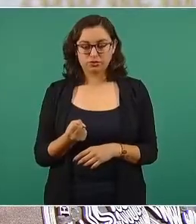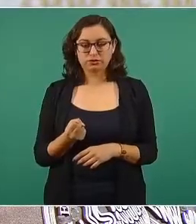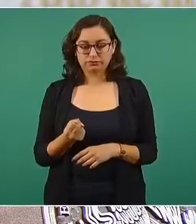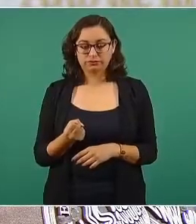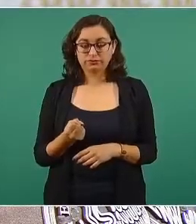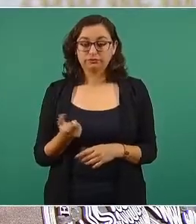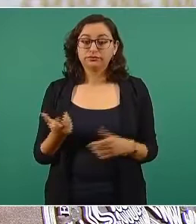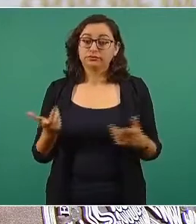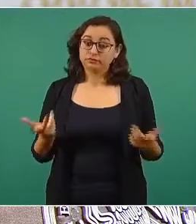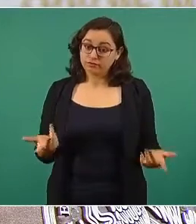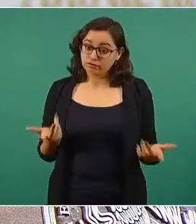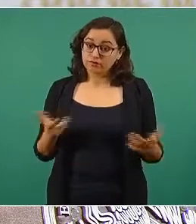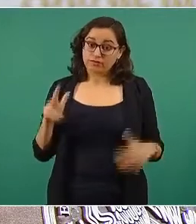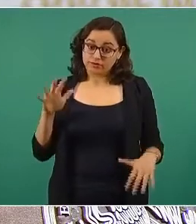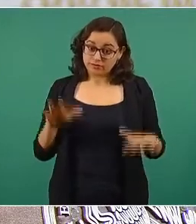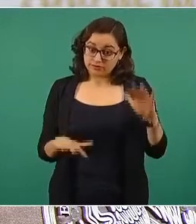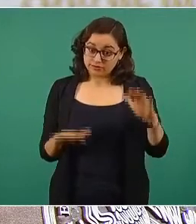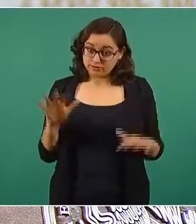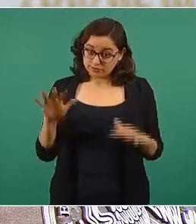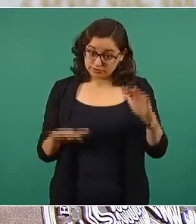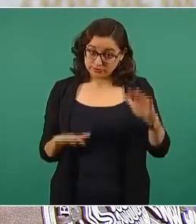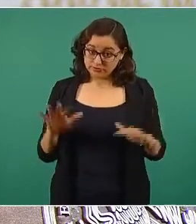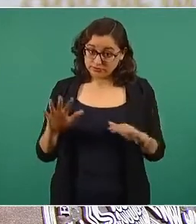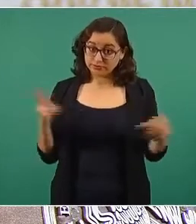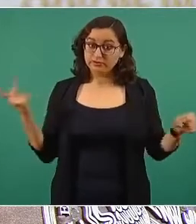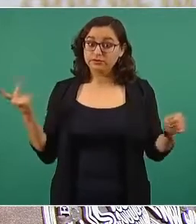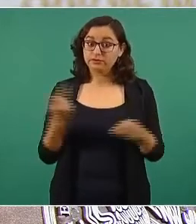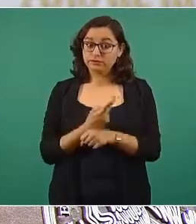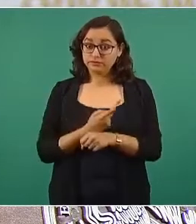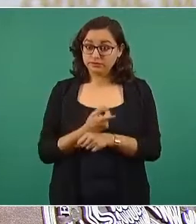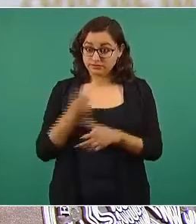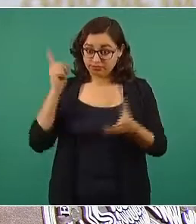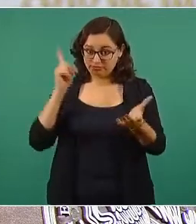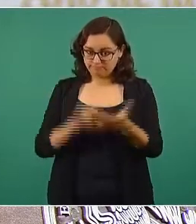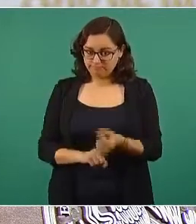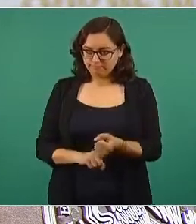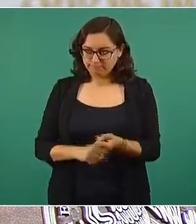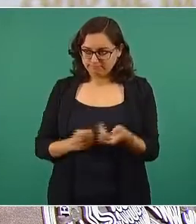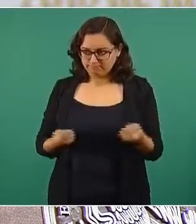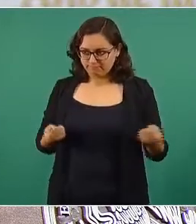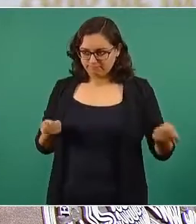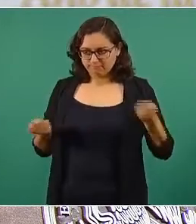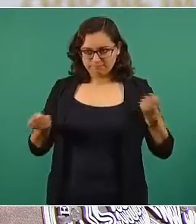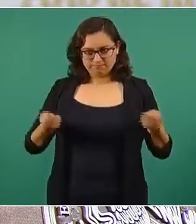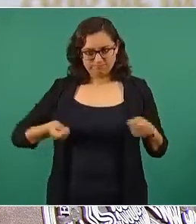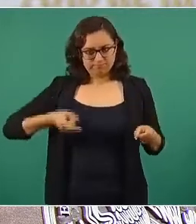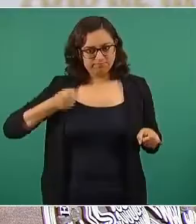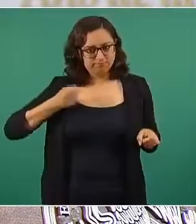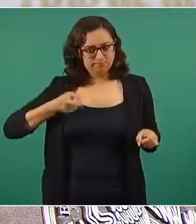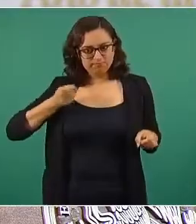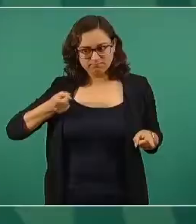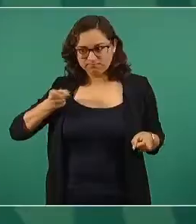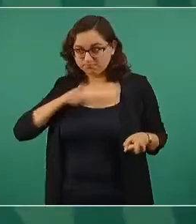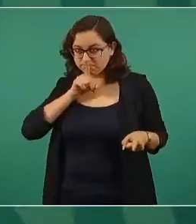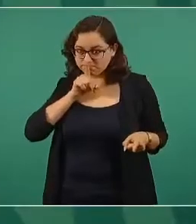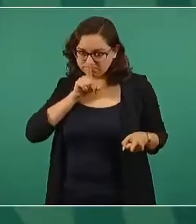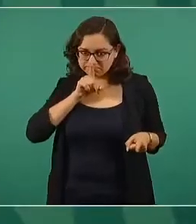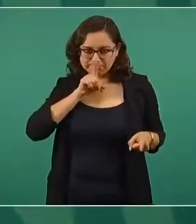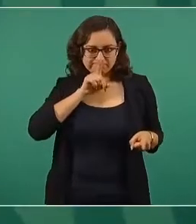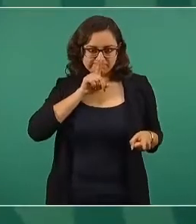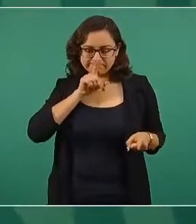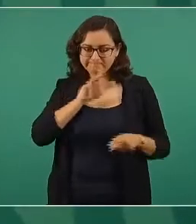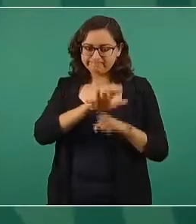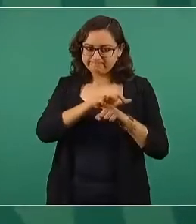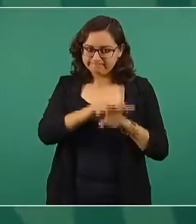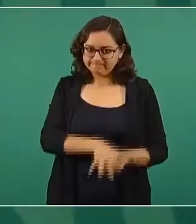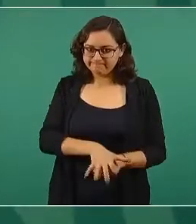con medidas de represión al interior de las normales. O